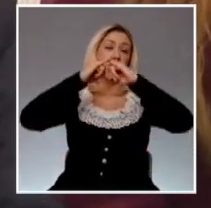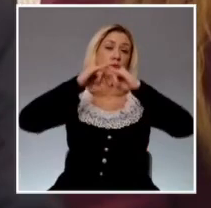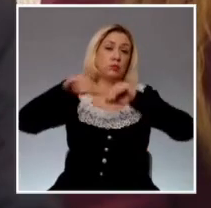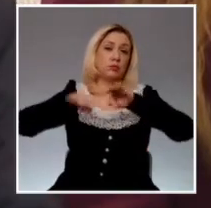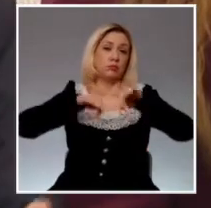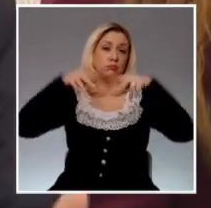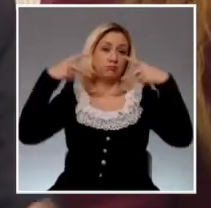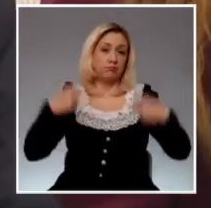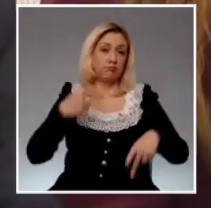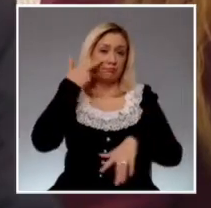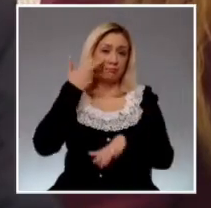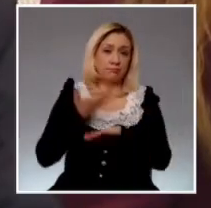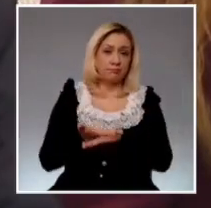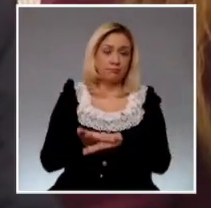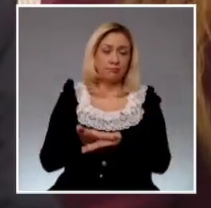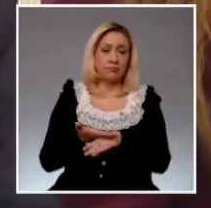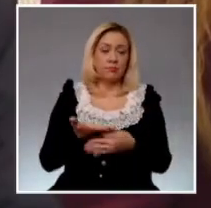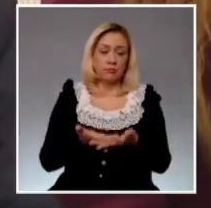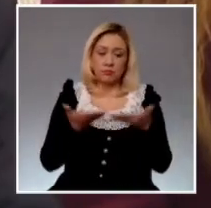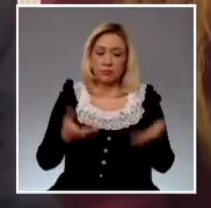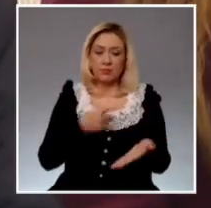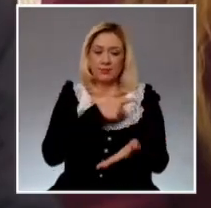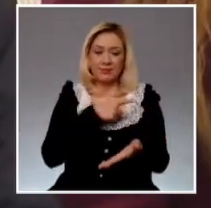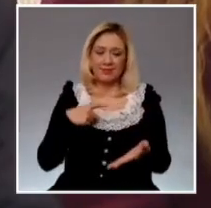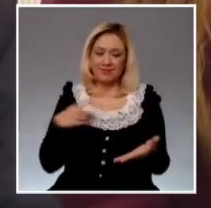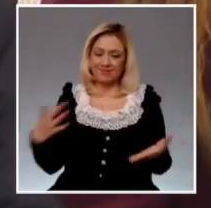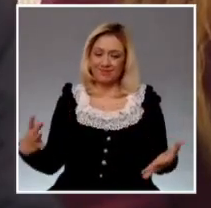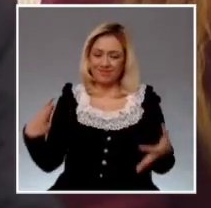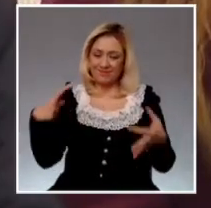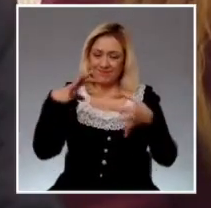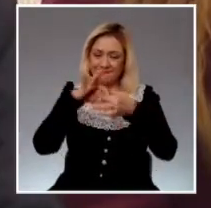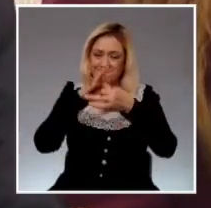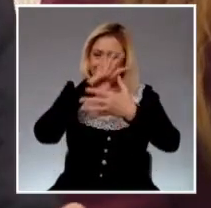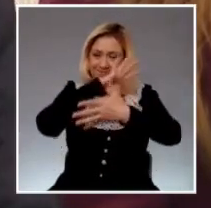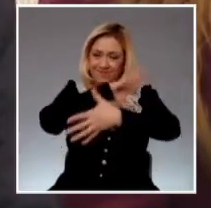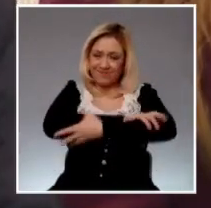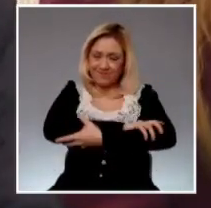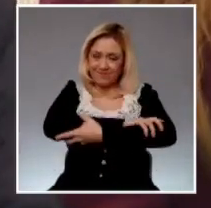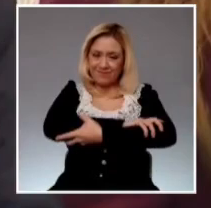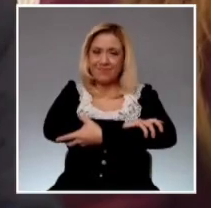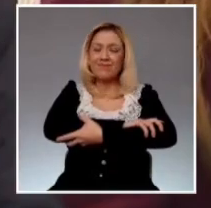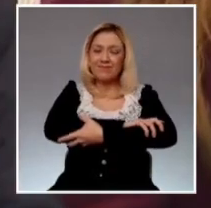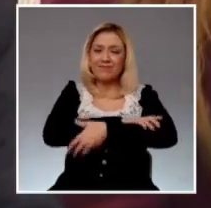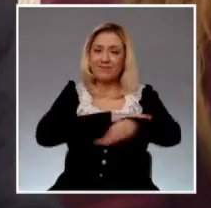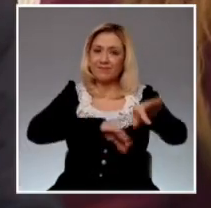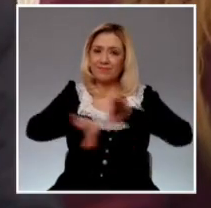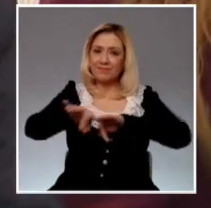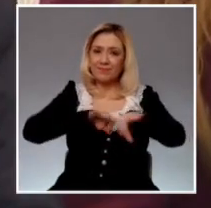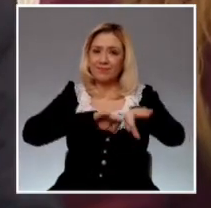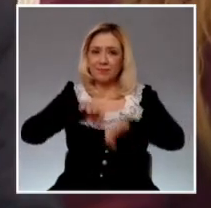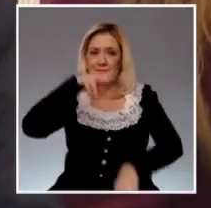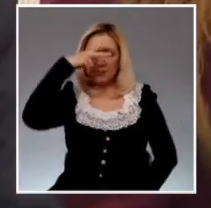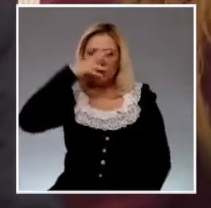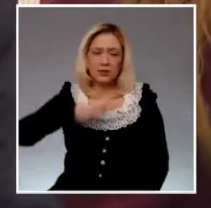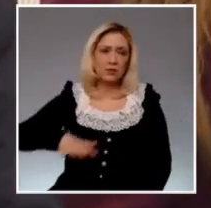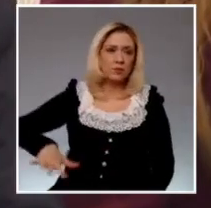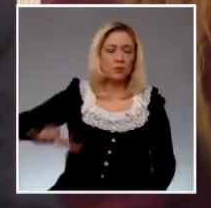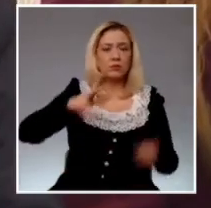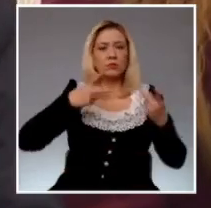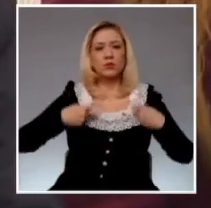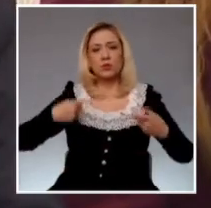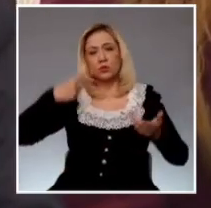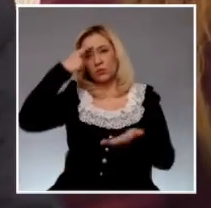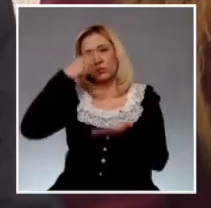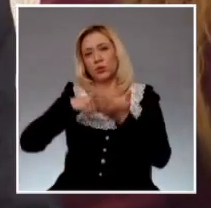de estrechar la colaboración institucional y las y los mexicanos, estoy seguro, esperan del